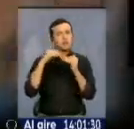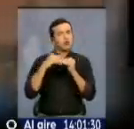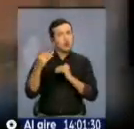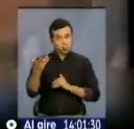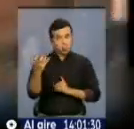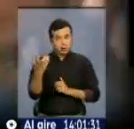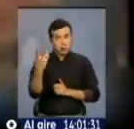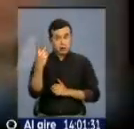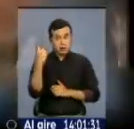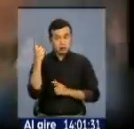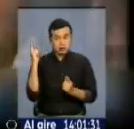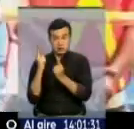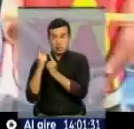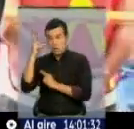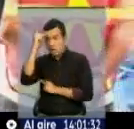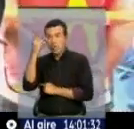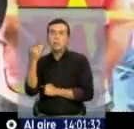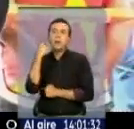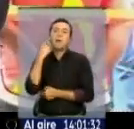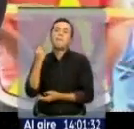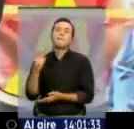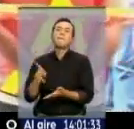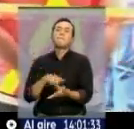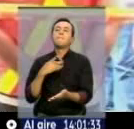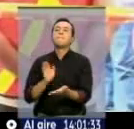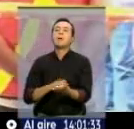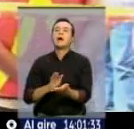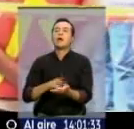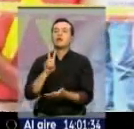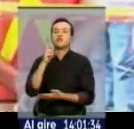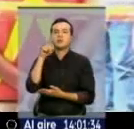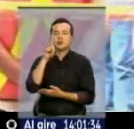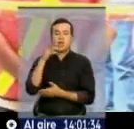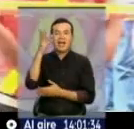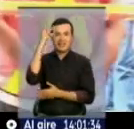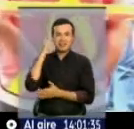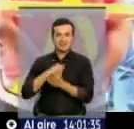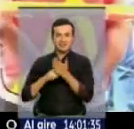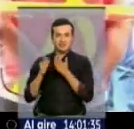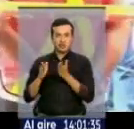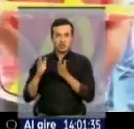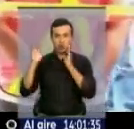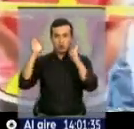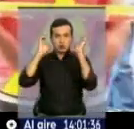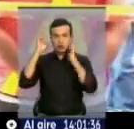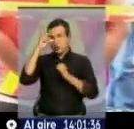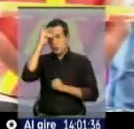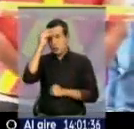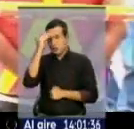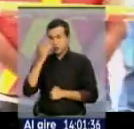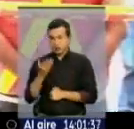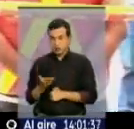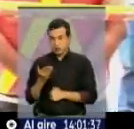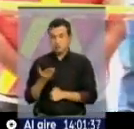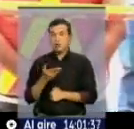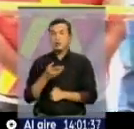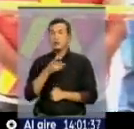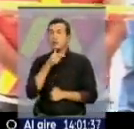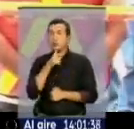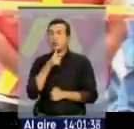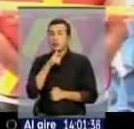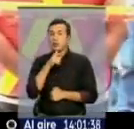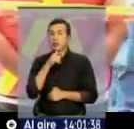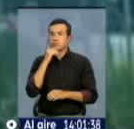tener un acercamiento a Jorge G., quien en ese entonces se desempeñaba como ministro de sectores estratégicos y uno de los principales funcionarios que demandaron